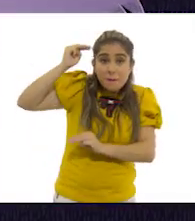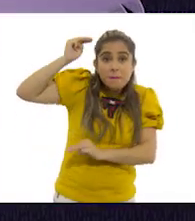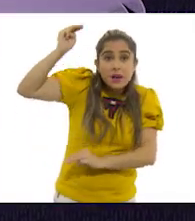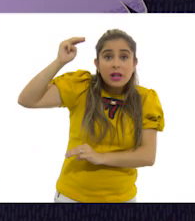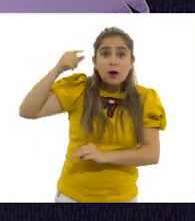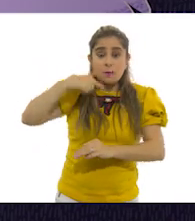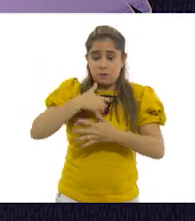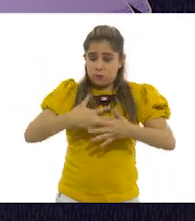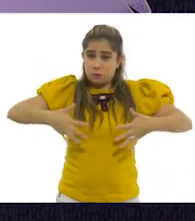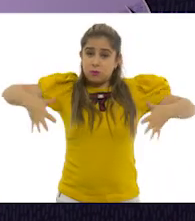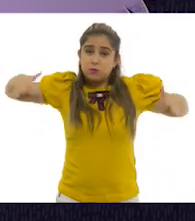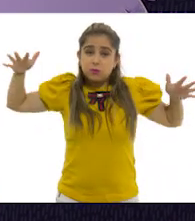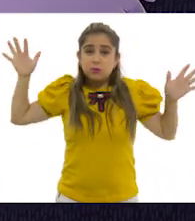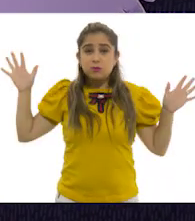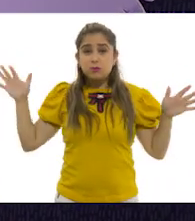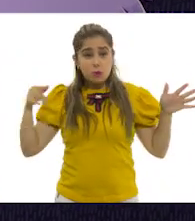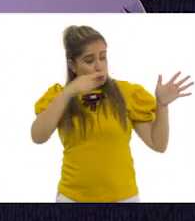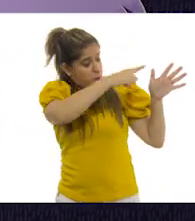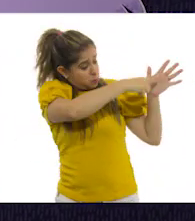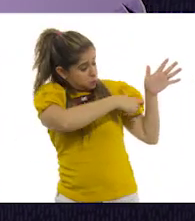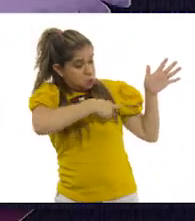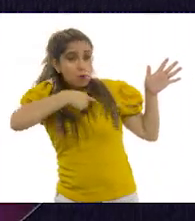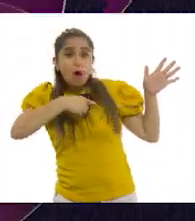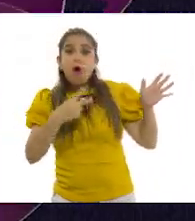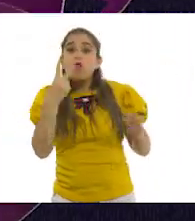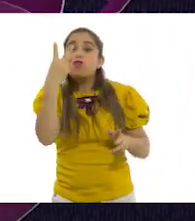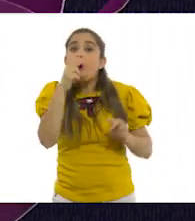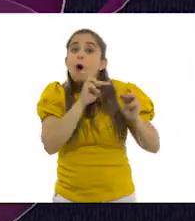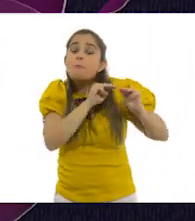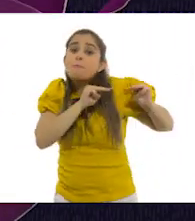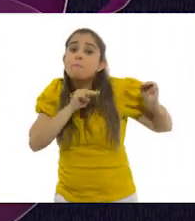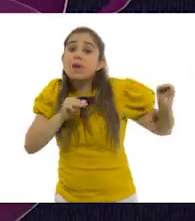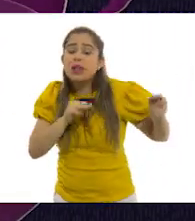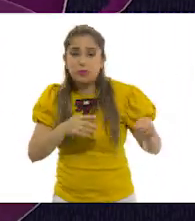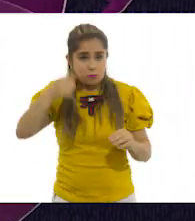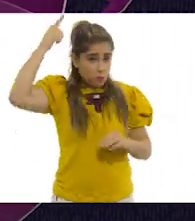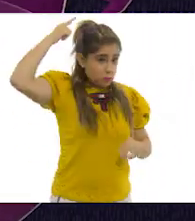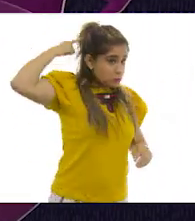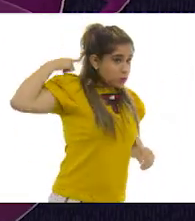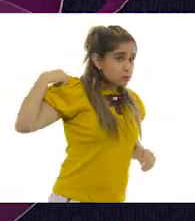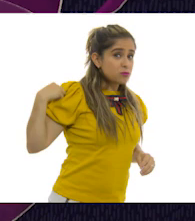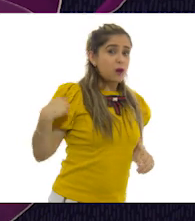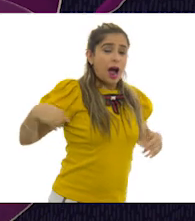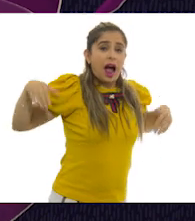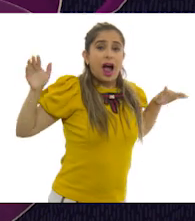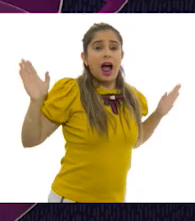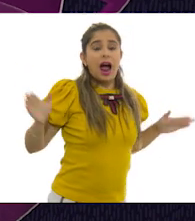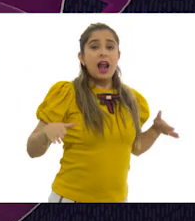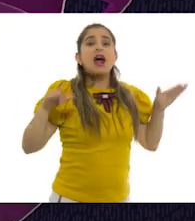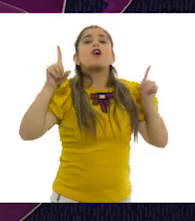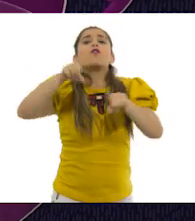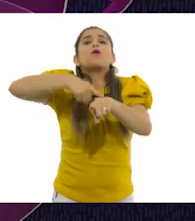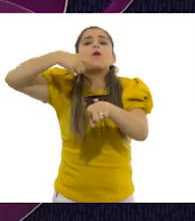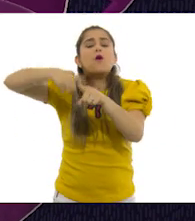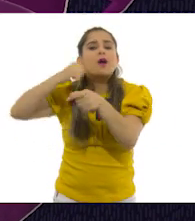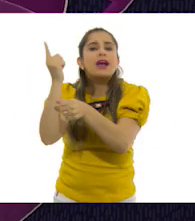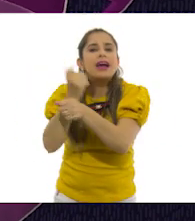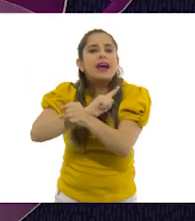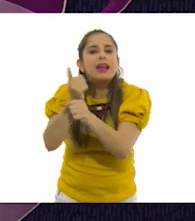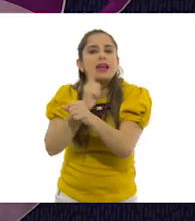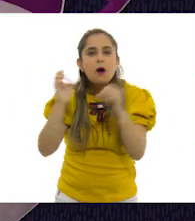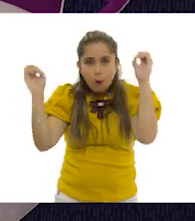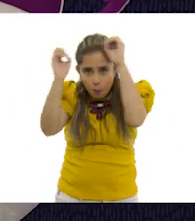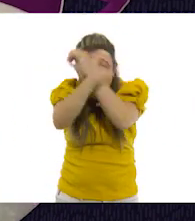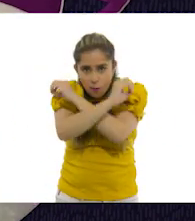alas extendidas alcanzan hasta los 2 metros. El dorso de mi cuerpo y mis alas son de color gris oscuro.